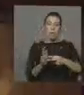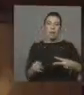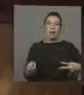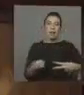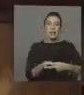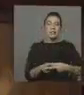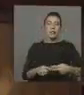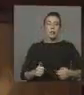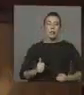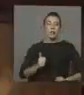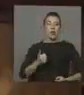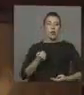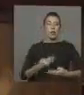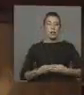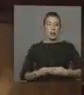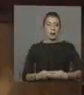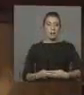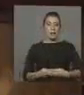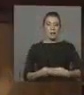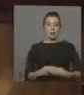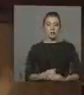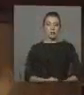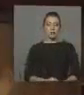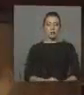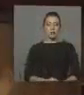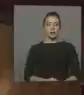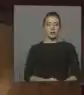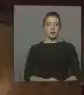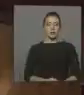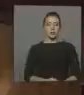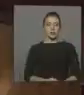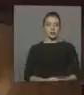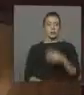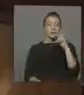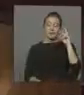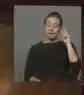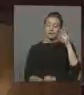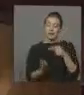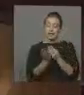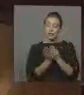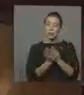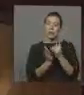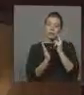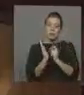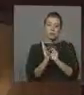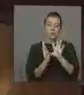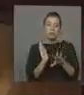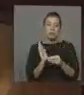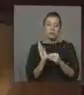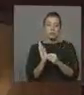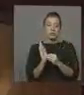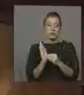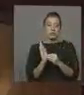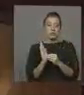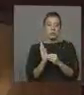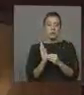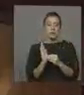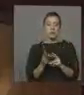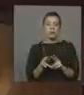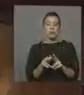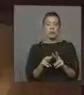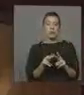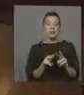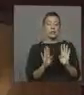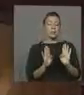interrupción voluntaria del embarazo. Se indica que la iniciativa de estudio reconoce e incorpora dicho acervo y somete a